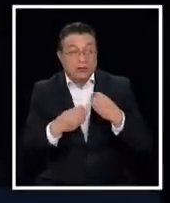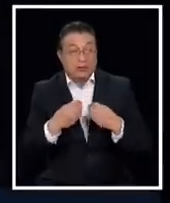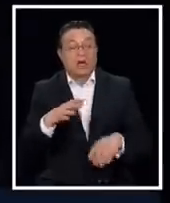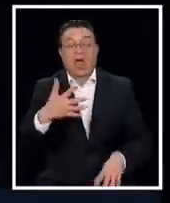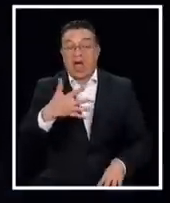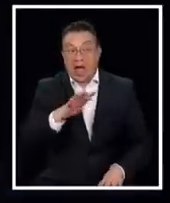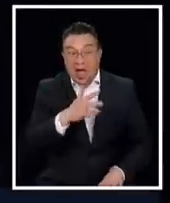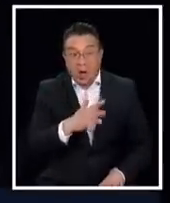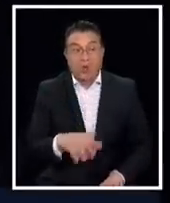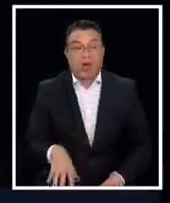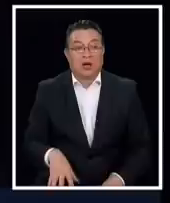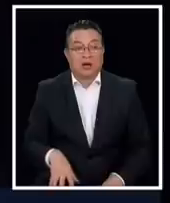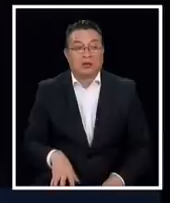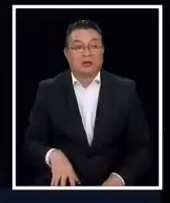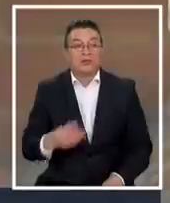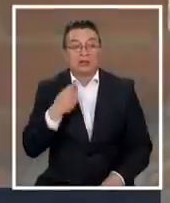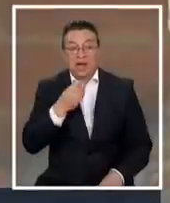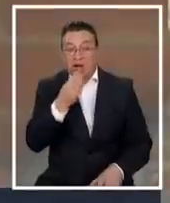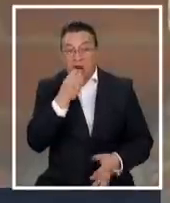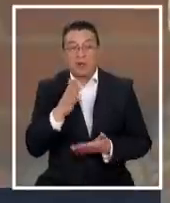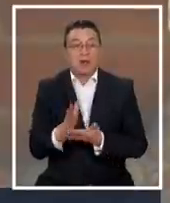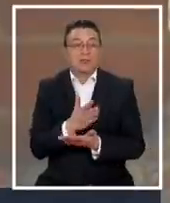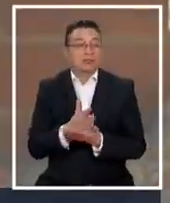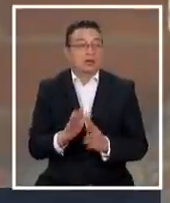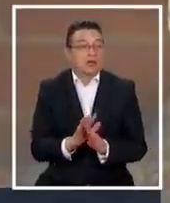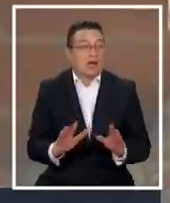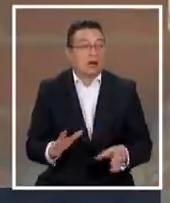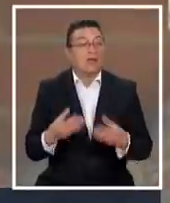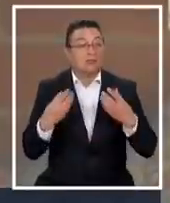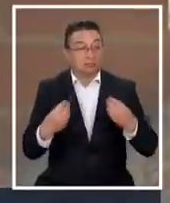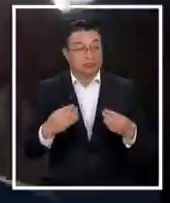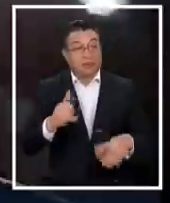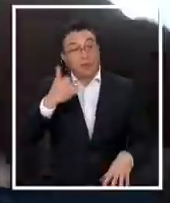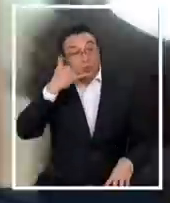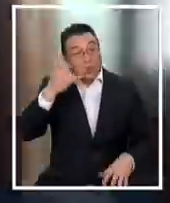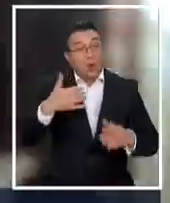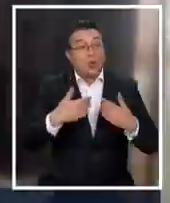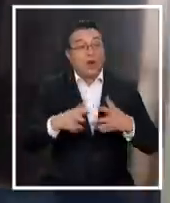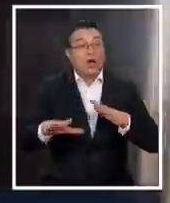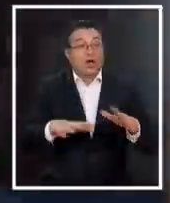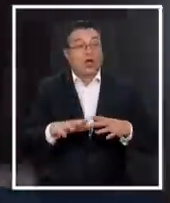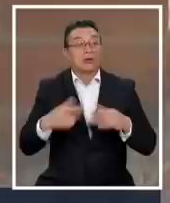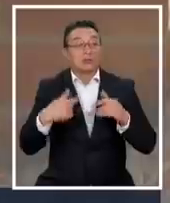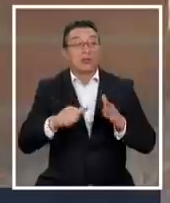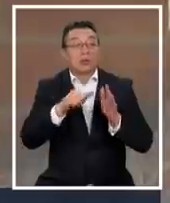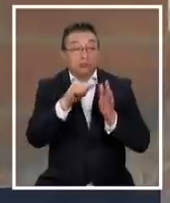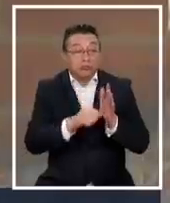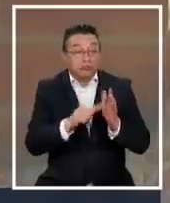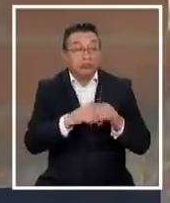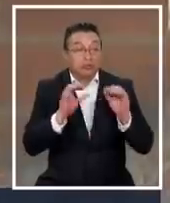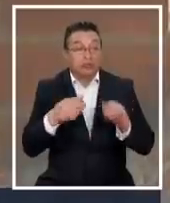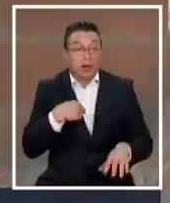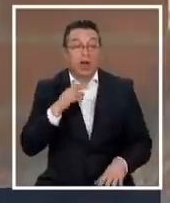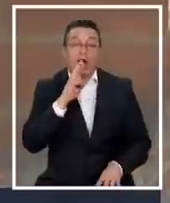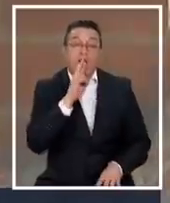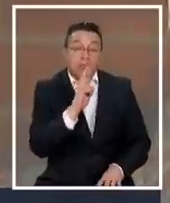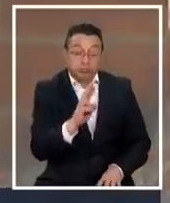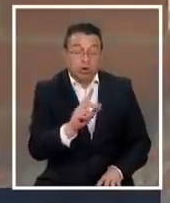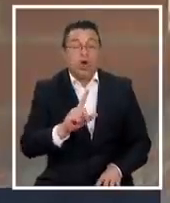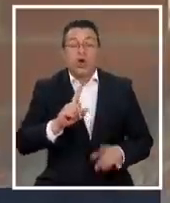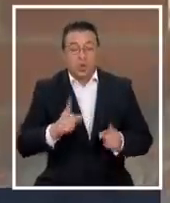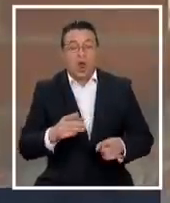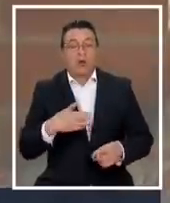agua. Y la dieta, ¿no? Buenísimo. Te llamamos cualquier cosa. Puedo estar con paciente operando, entonces te respondo igual aunque me